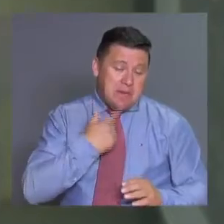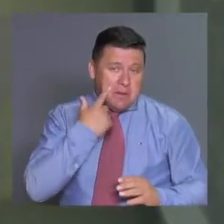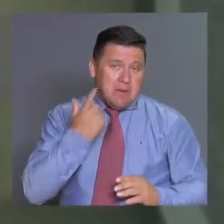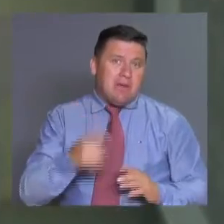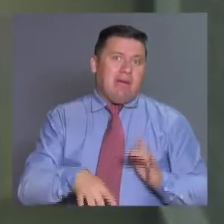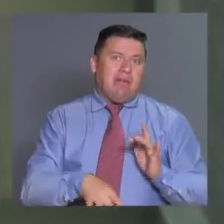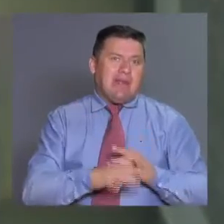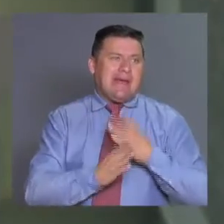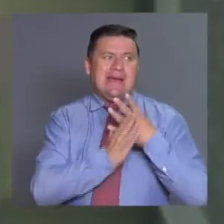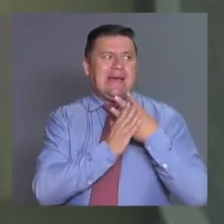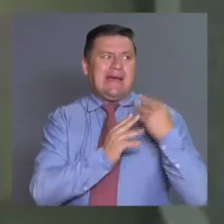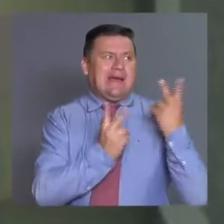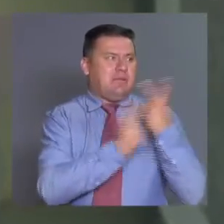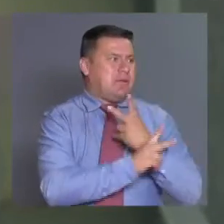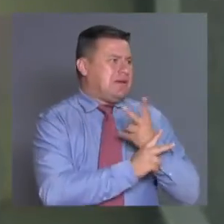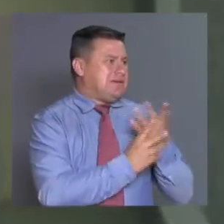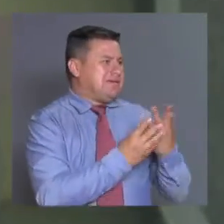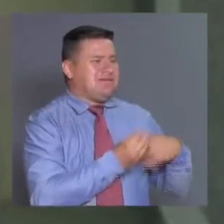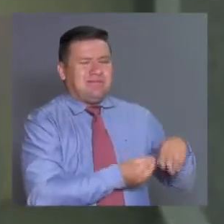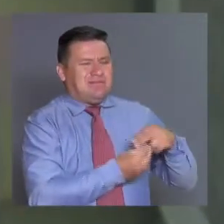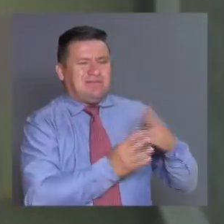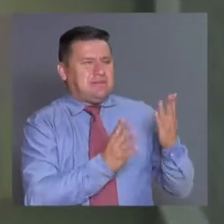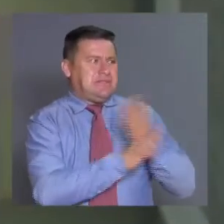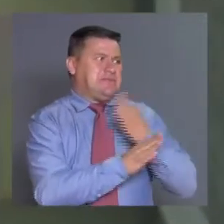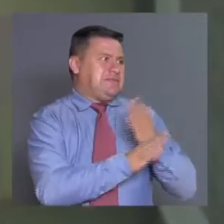tuvo que salir por cuestiones